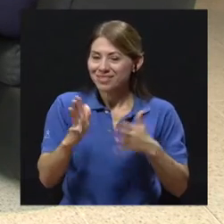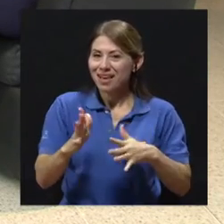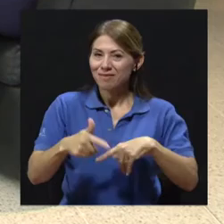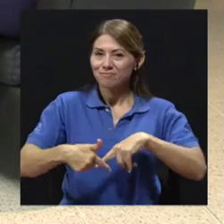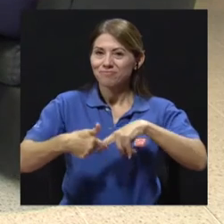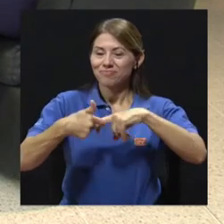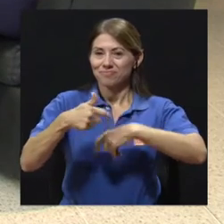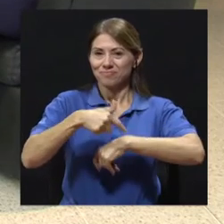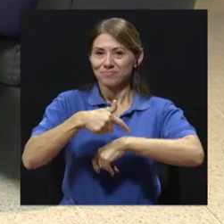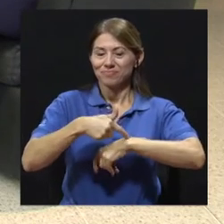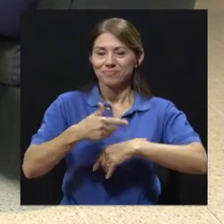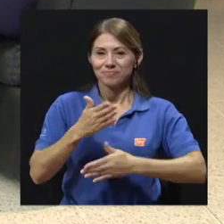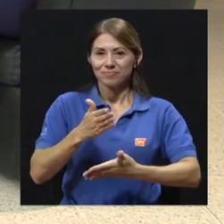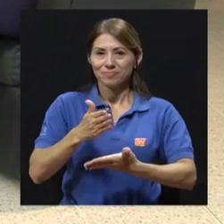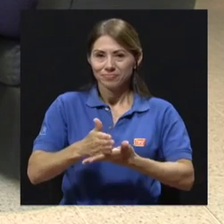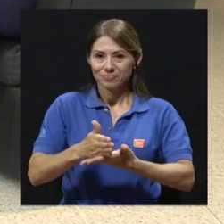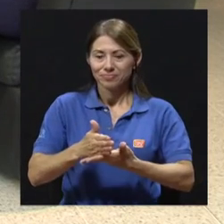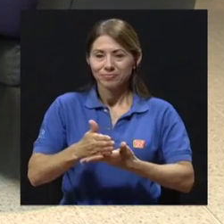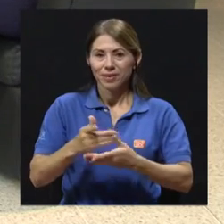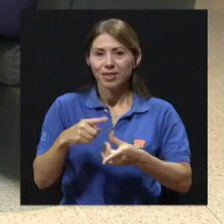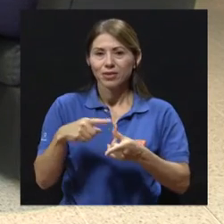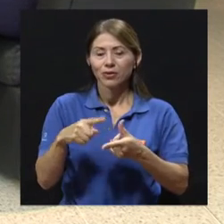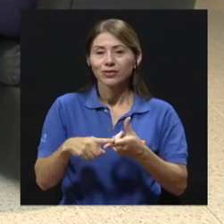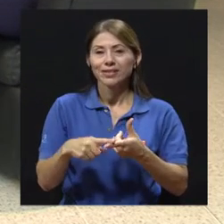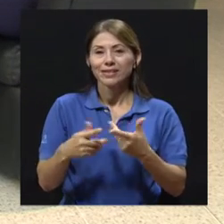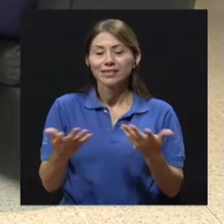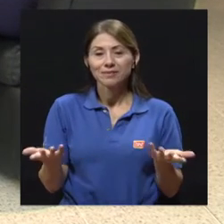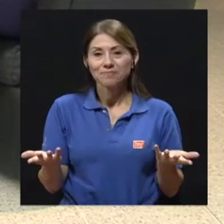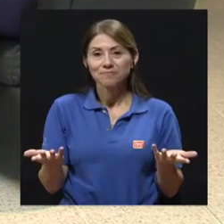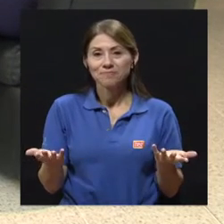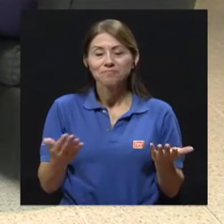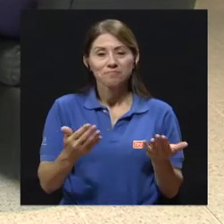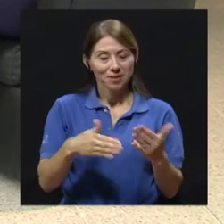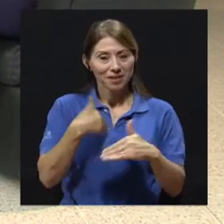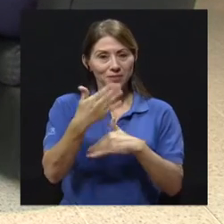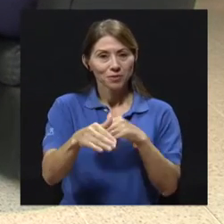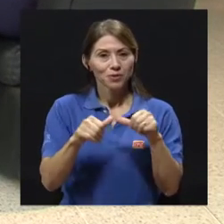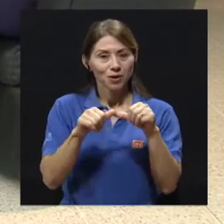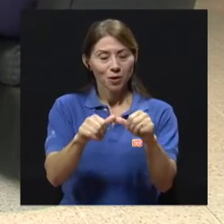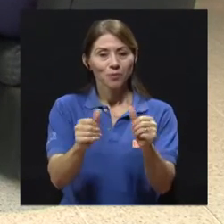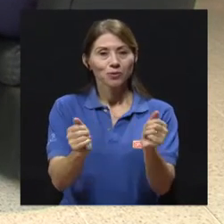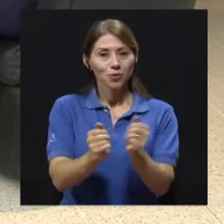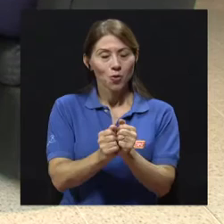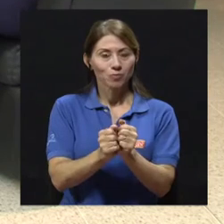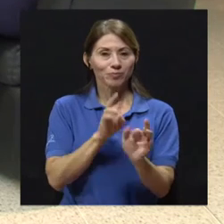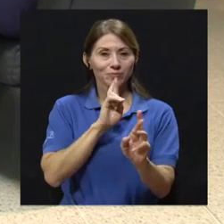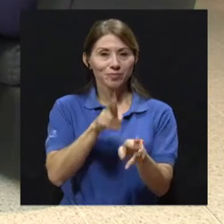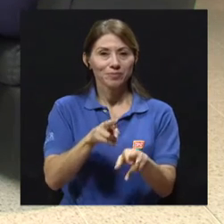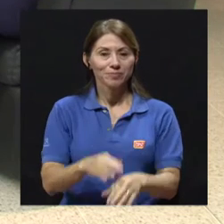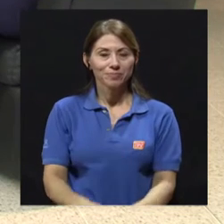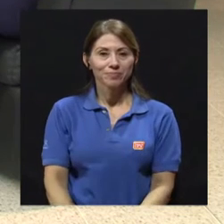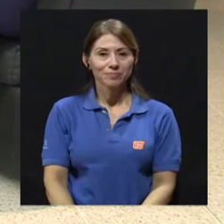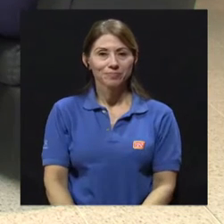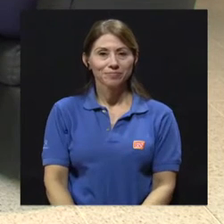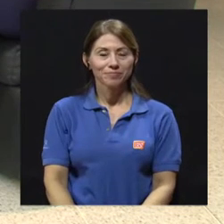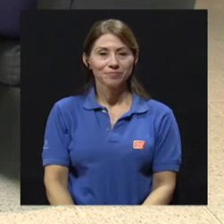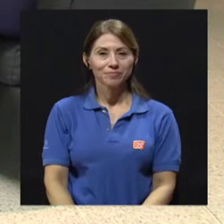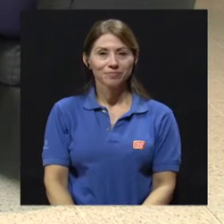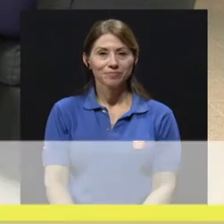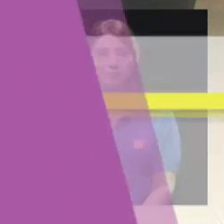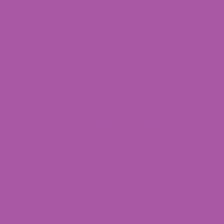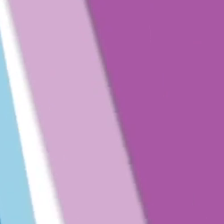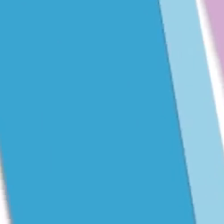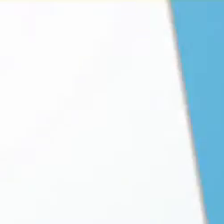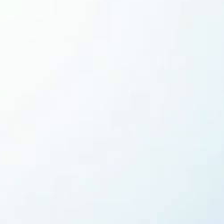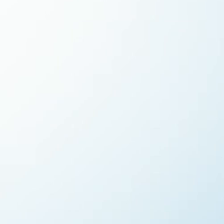están pidiendo hacer un primer corte. Entonces, pues regresamos con esa pregunta, si les parece. Quédense